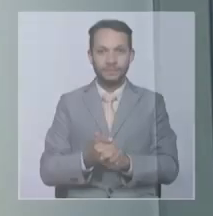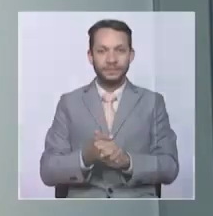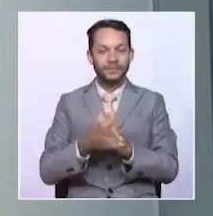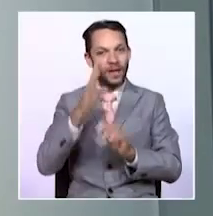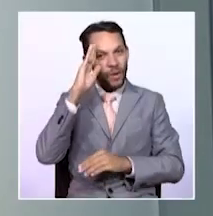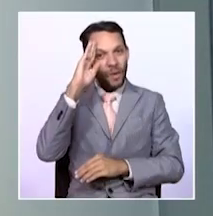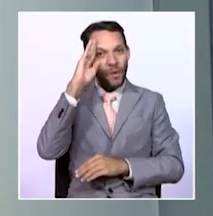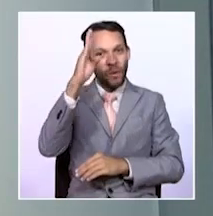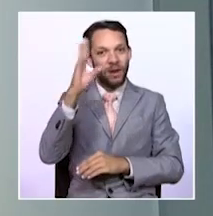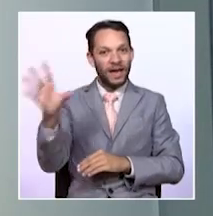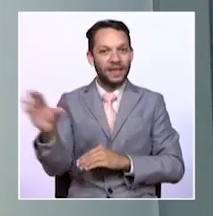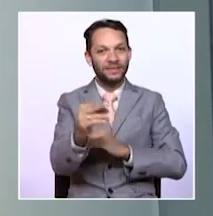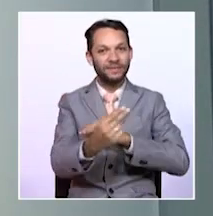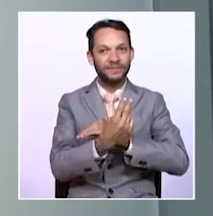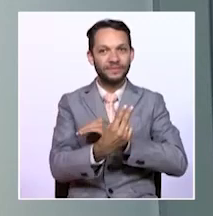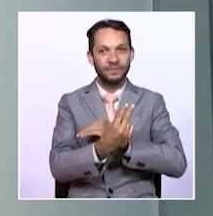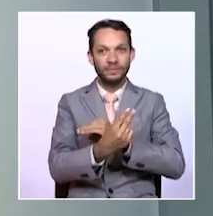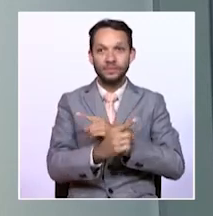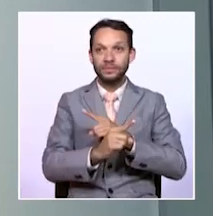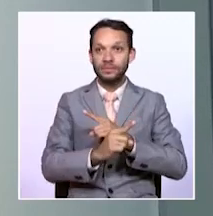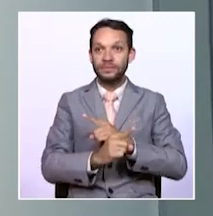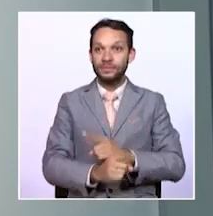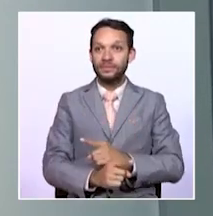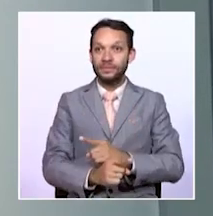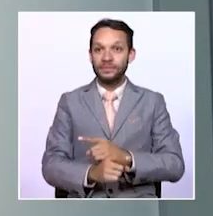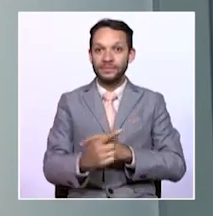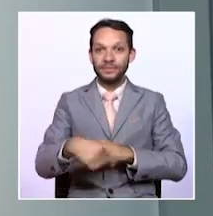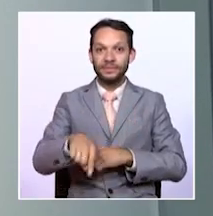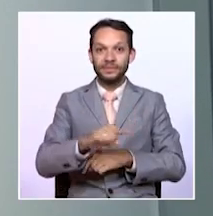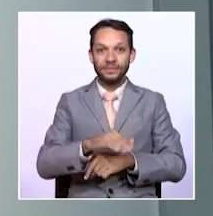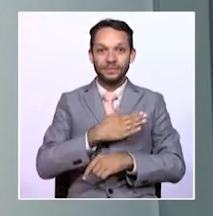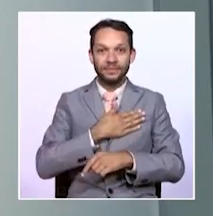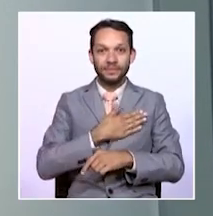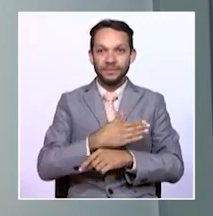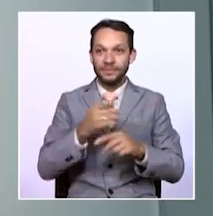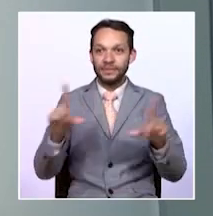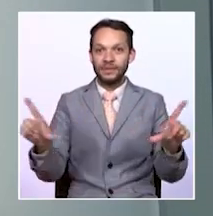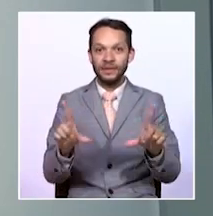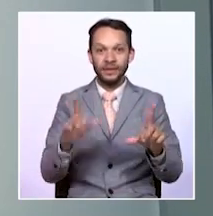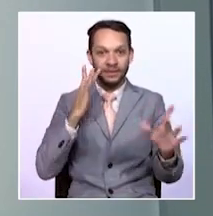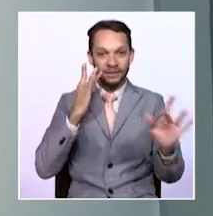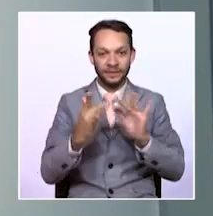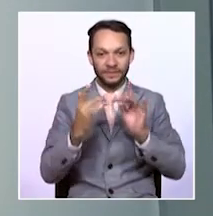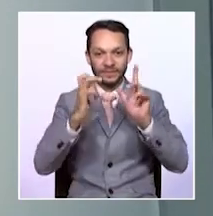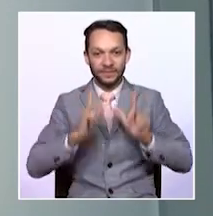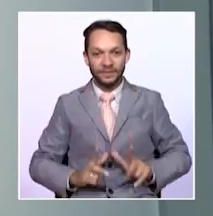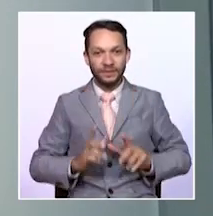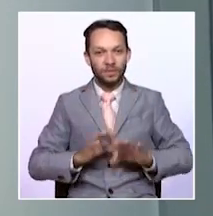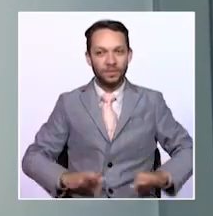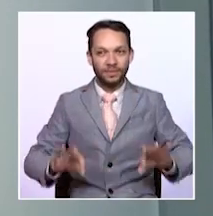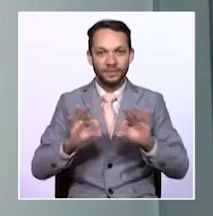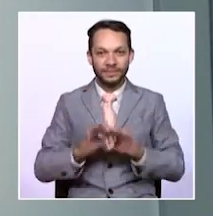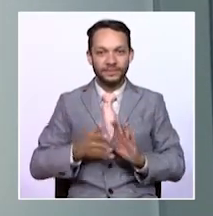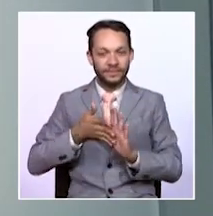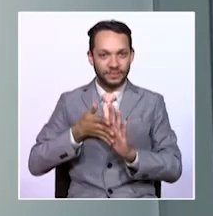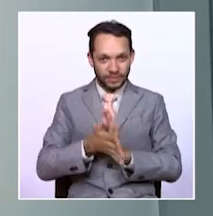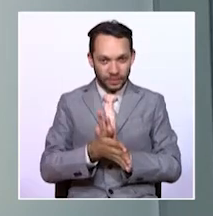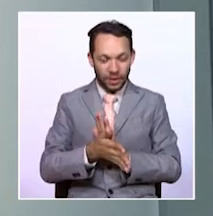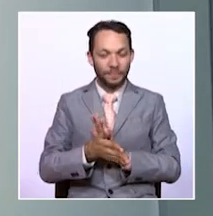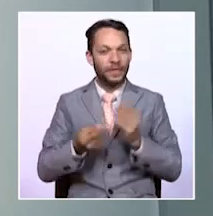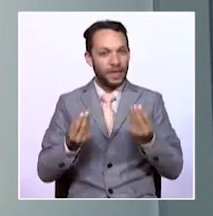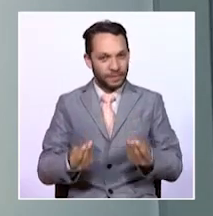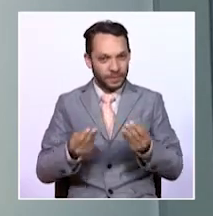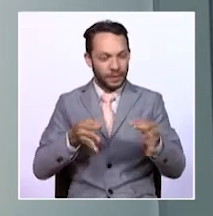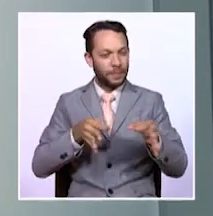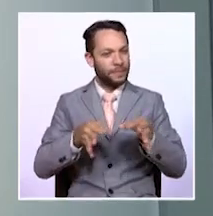Hola, ¿qué tal, queridos televidentes? Es un gusto estar con ustedes una vez más en su programa Conexión Vital, un programa diseñado para promover